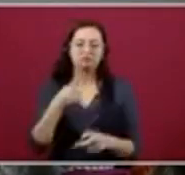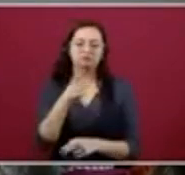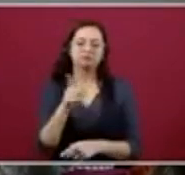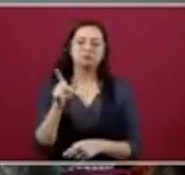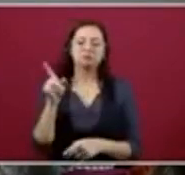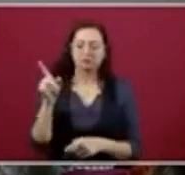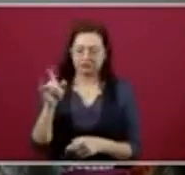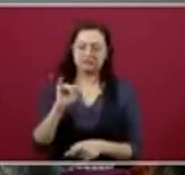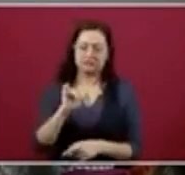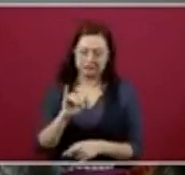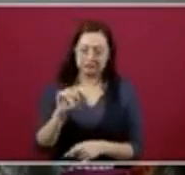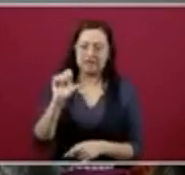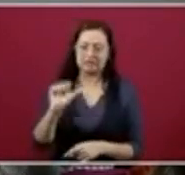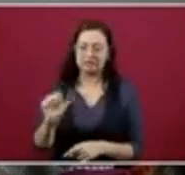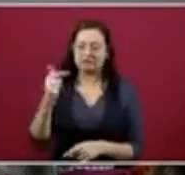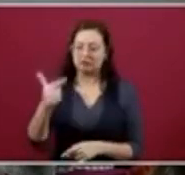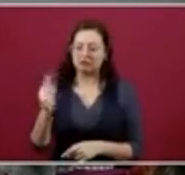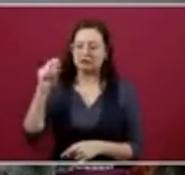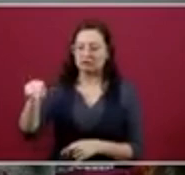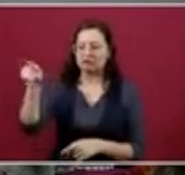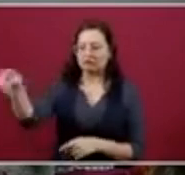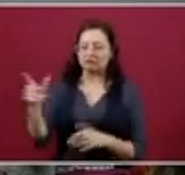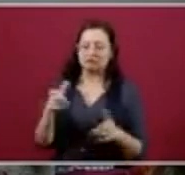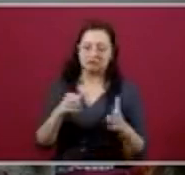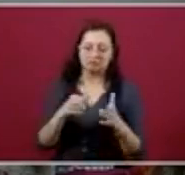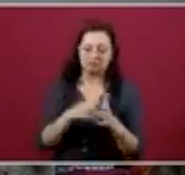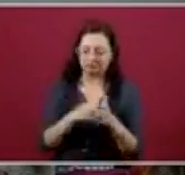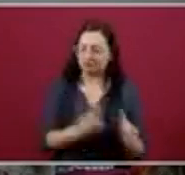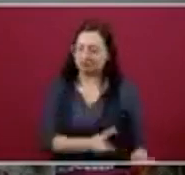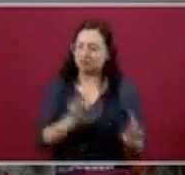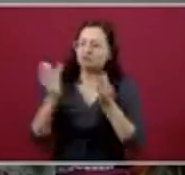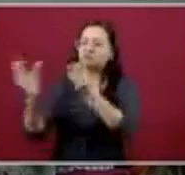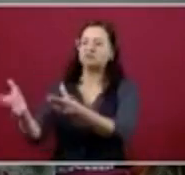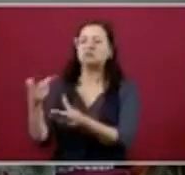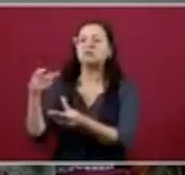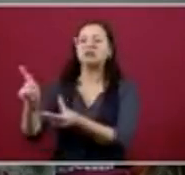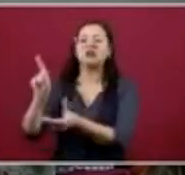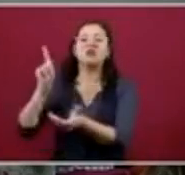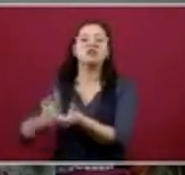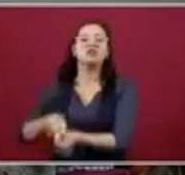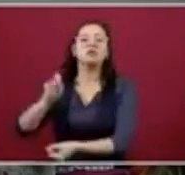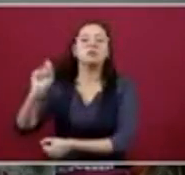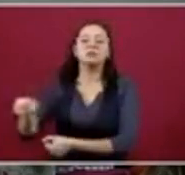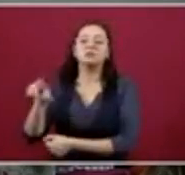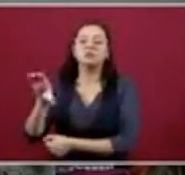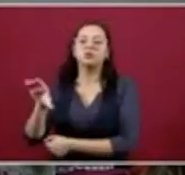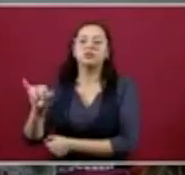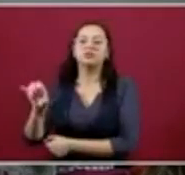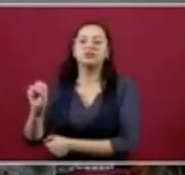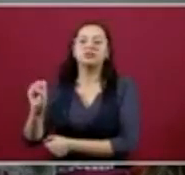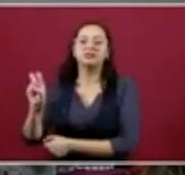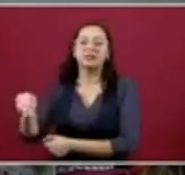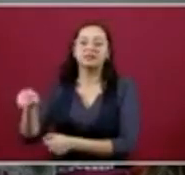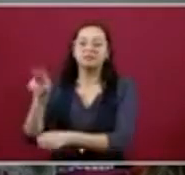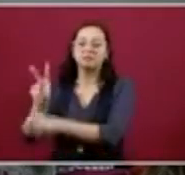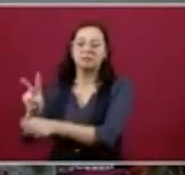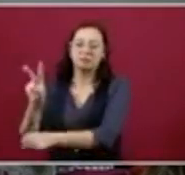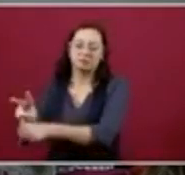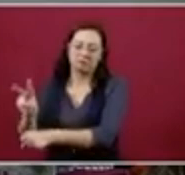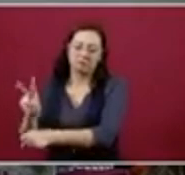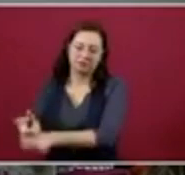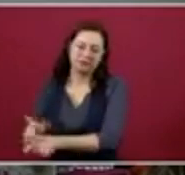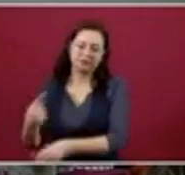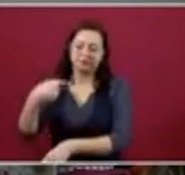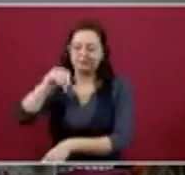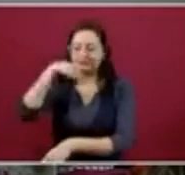pero seguía siendo custodiado por el CIDEN hasta hace apenas algunas semanas. En ese sentido, el